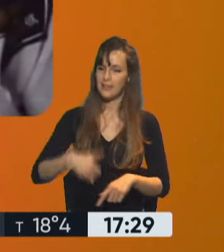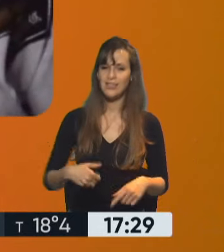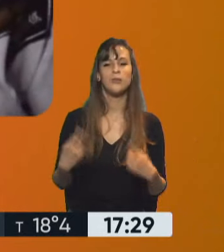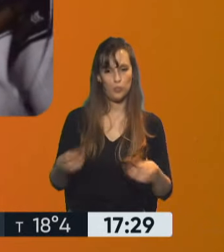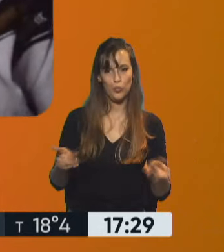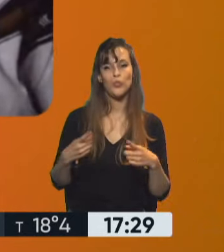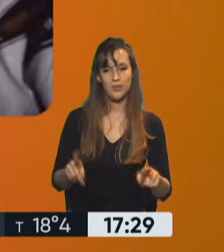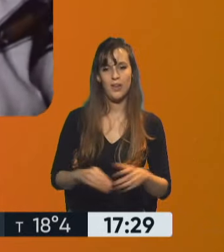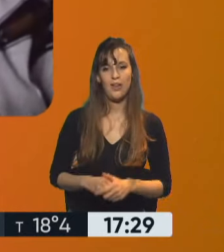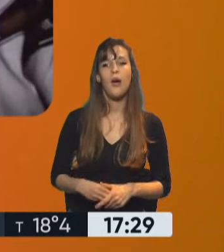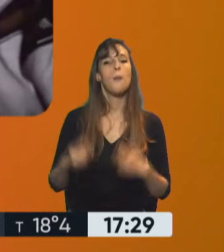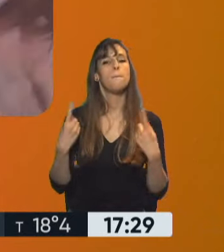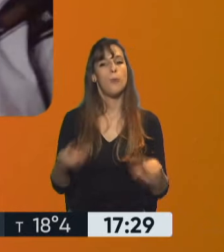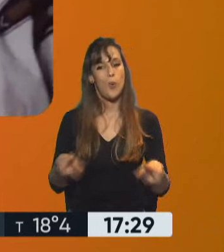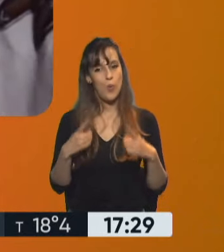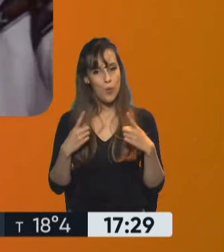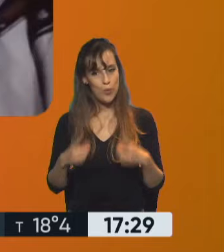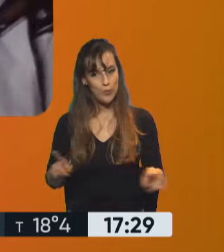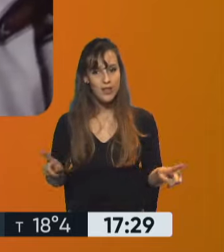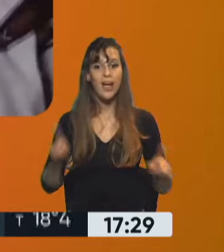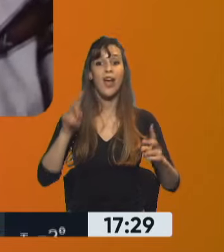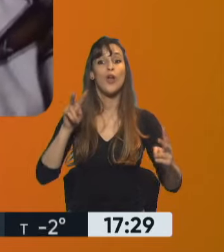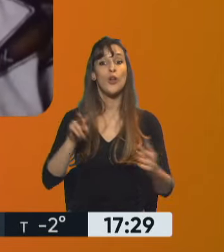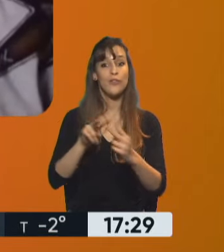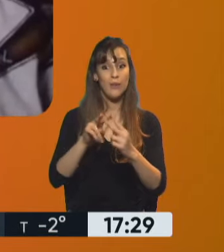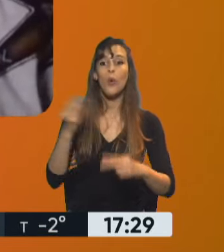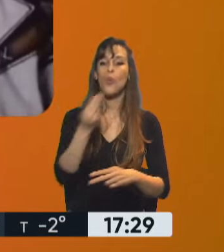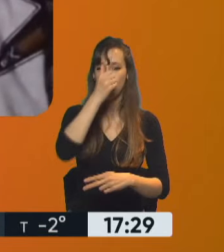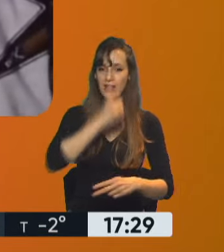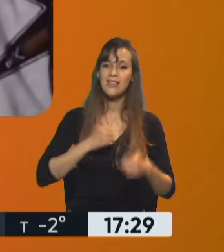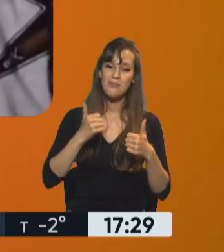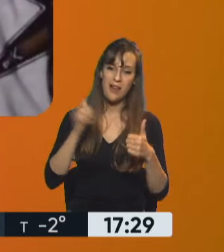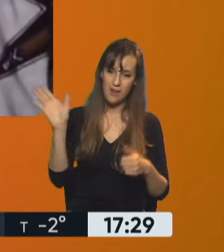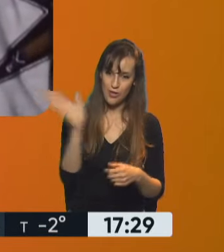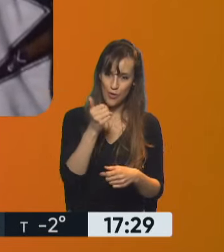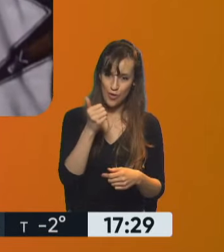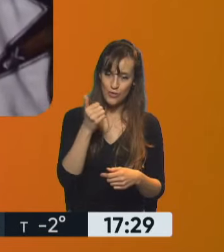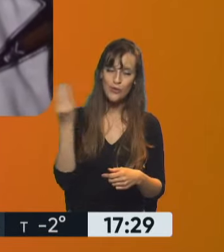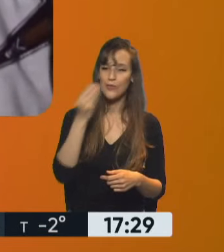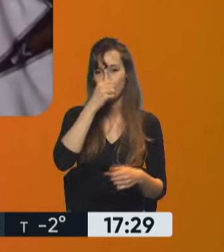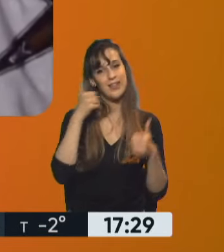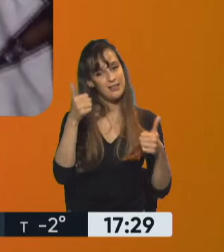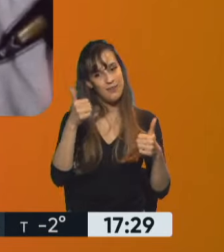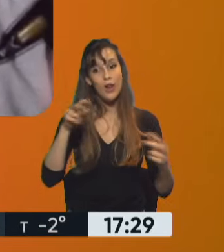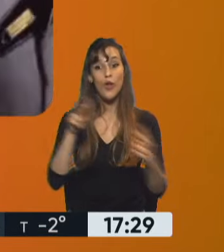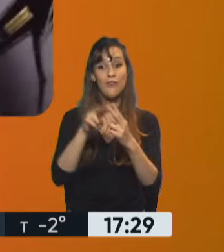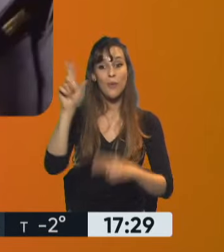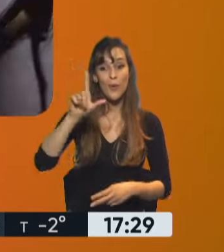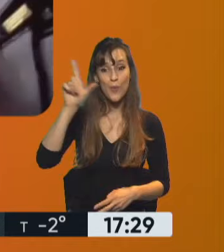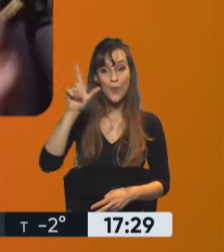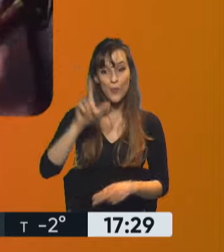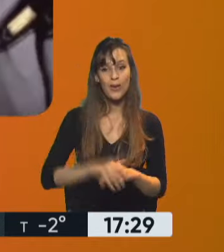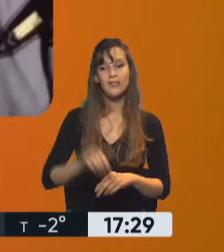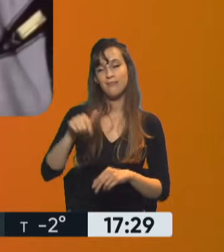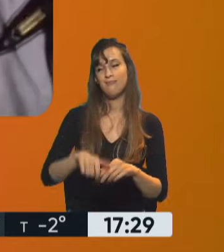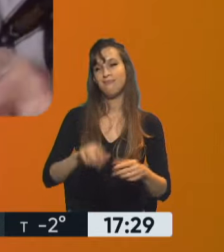Goico. Nos vamos con música. Nos vamos con música. Nos vemos el lunes, buen fin de semana si para quiere. Todo el mundo. Buen fin de semana, nos vemos el lunes, si Dios quiere, acá